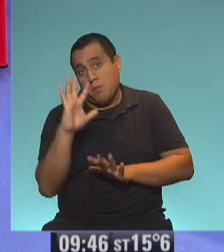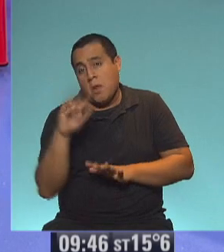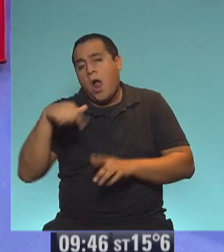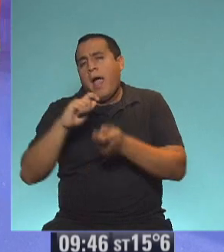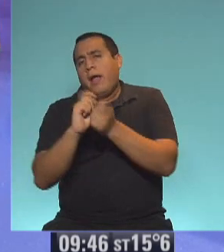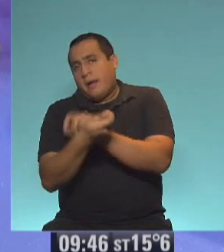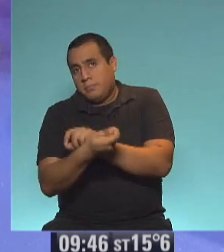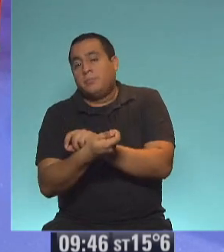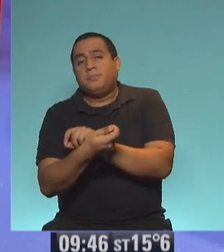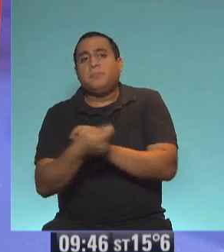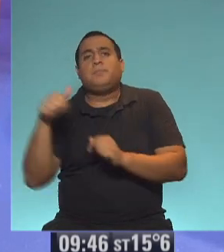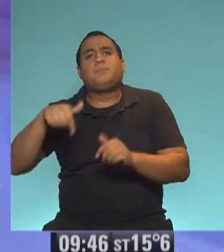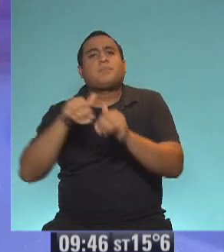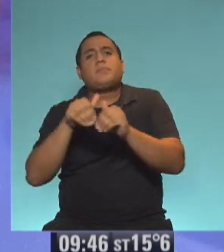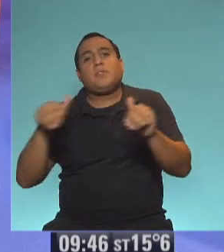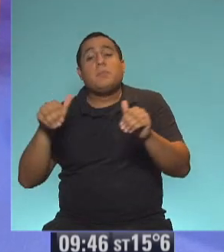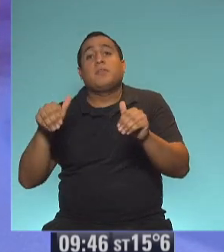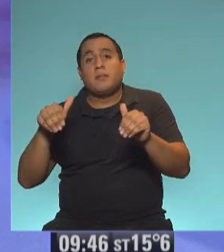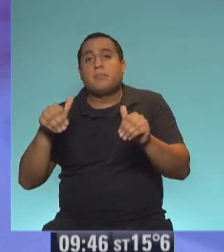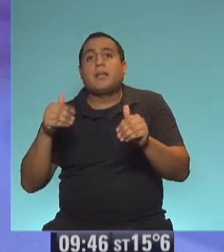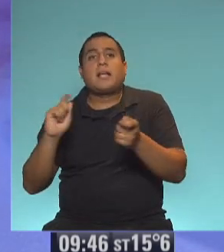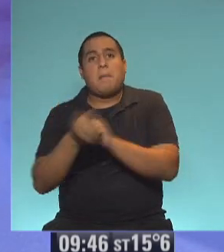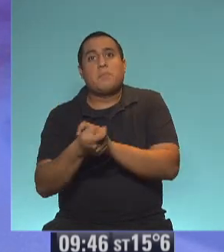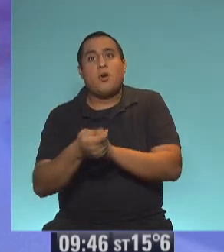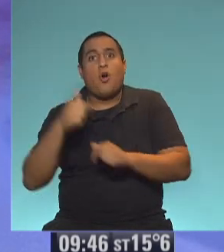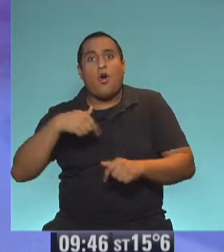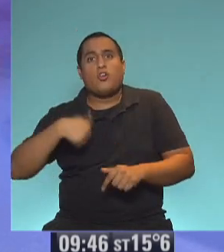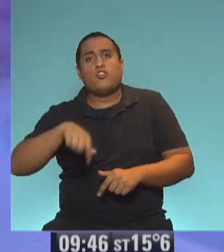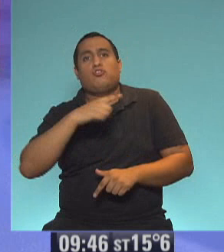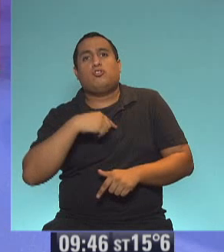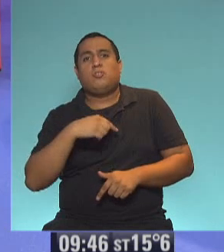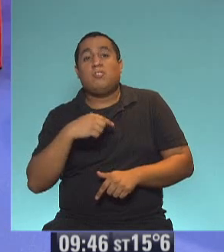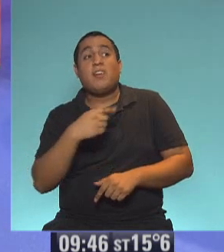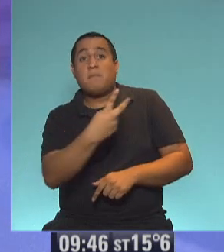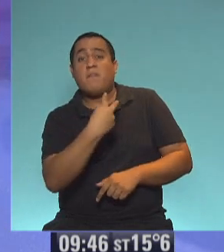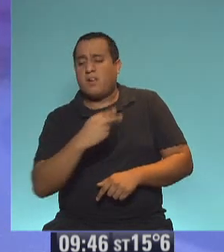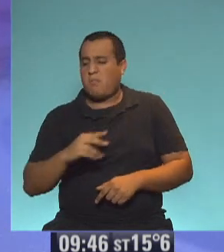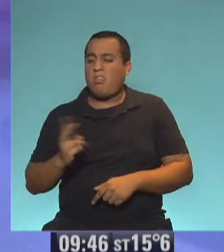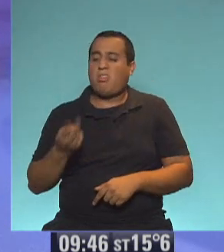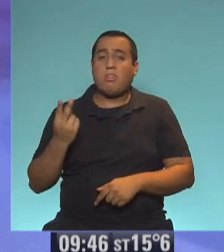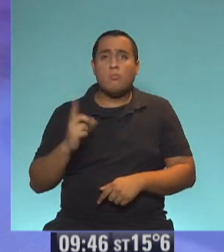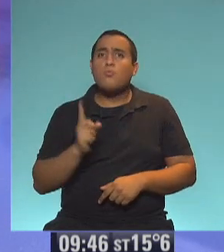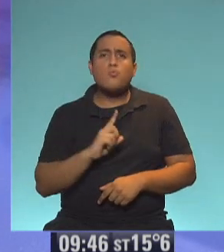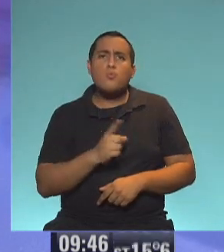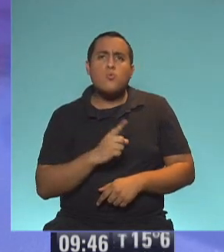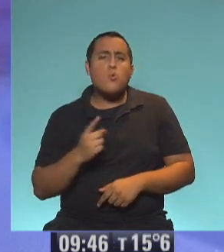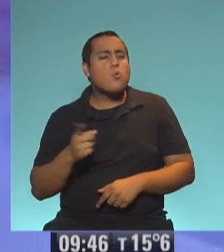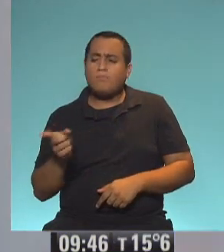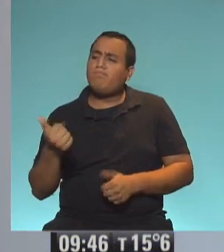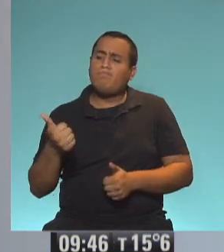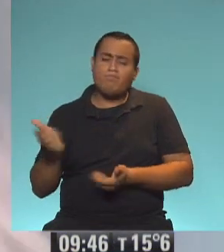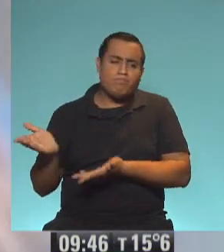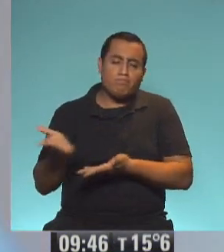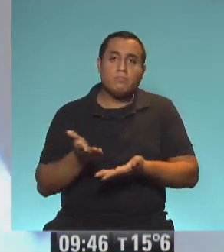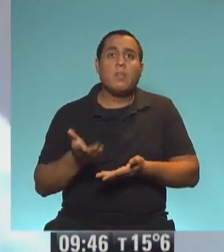modificó. Hoy nos consideran valiosos, porque no solamente para el hecho de ser